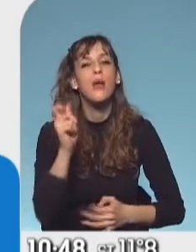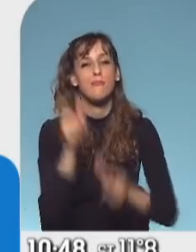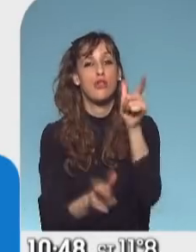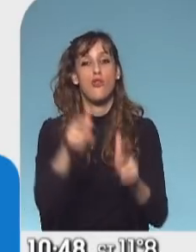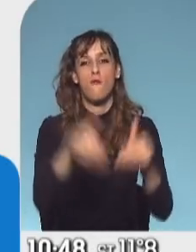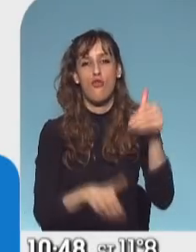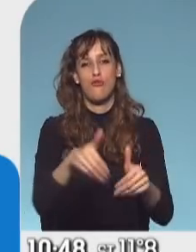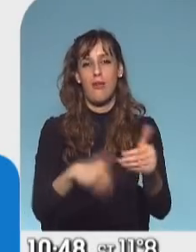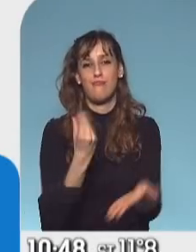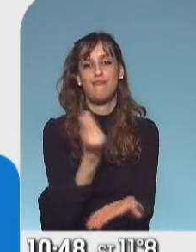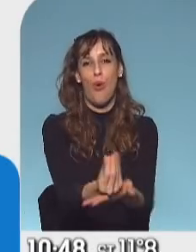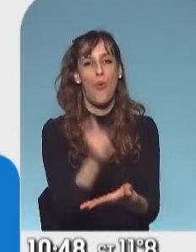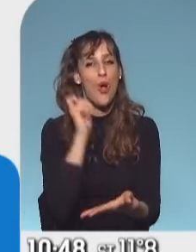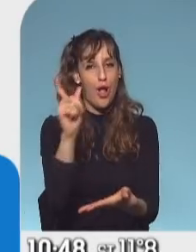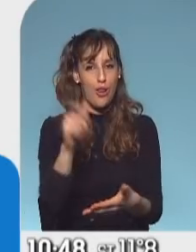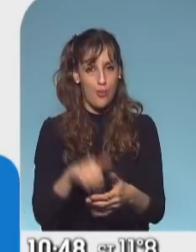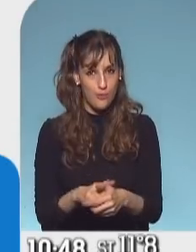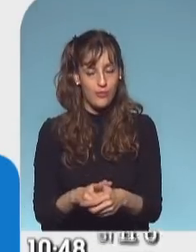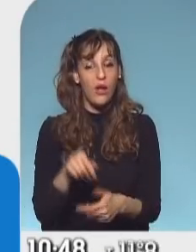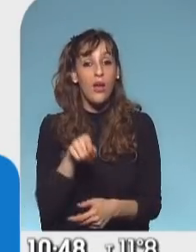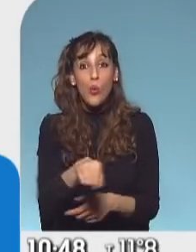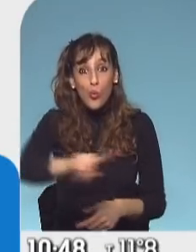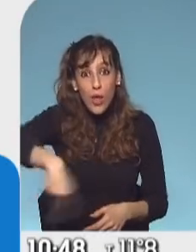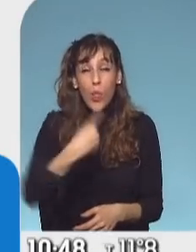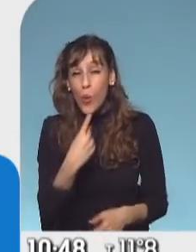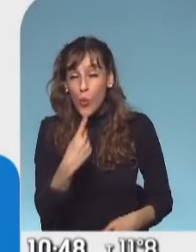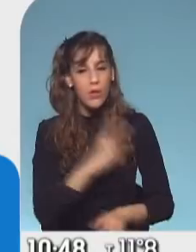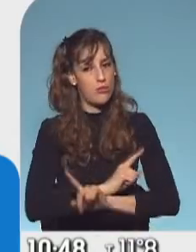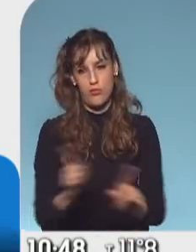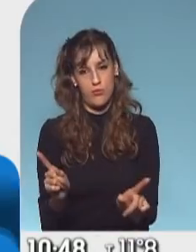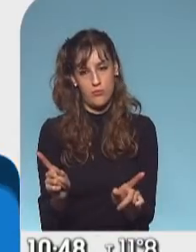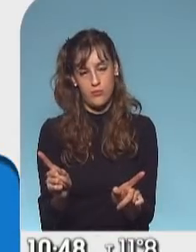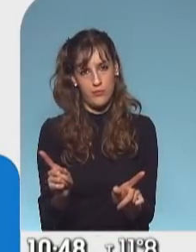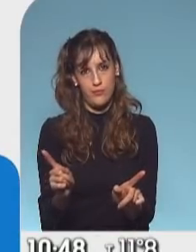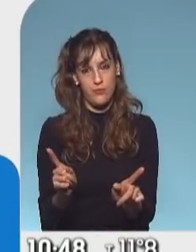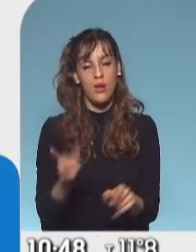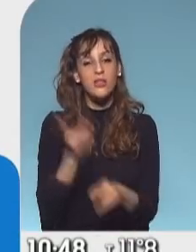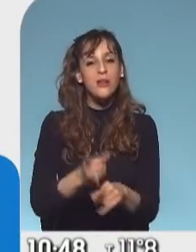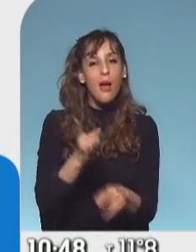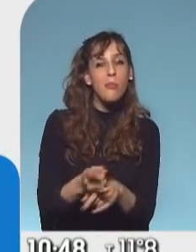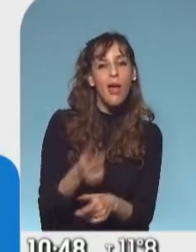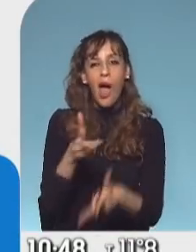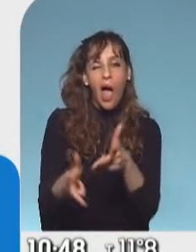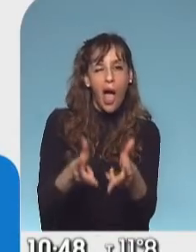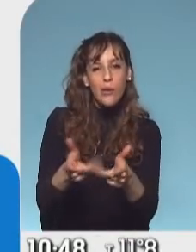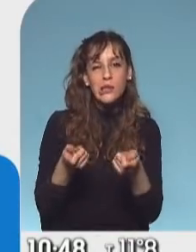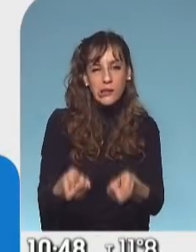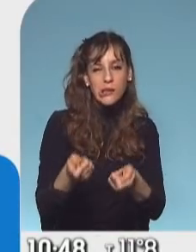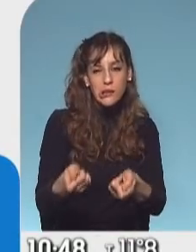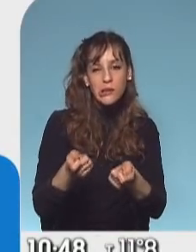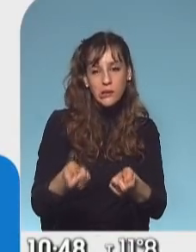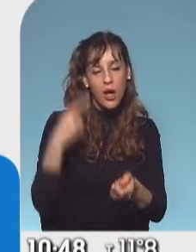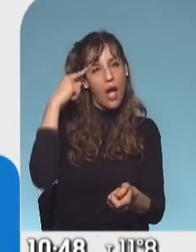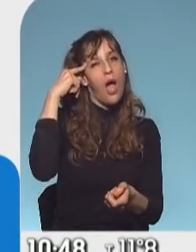ustedes. Y de esto no deben dudar. Y cada vez que nos hacen dudar y nos hacen sentir que en verdad